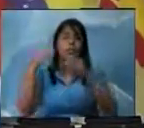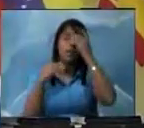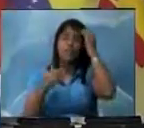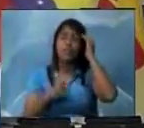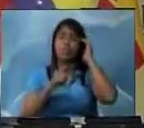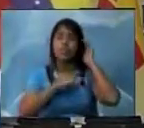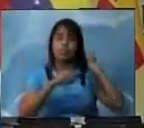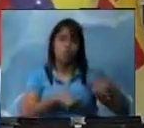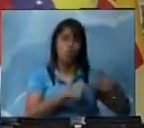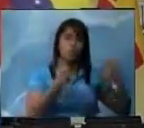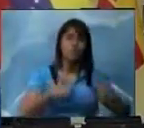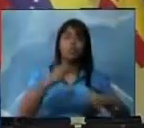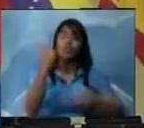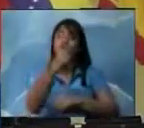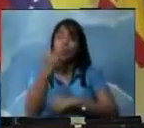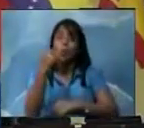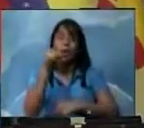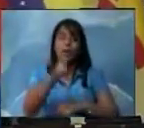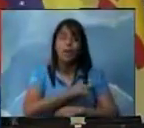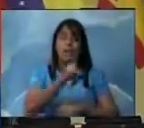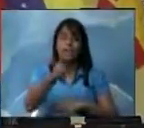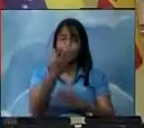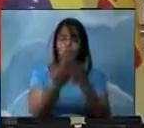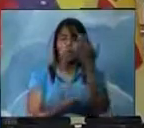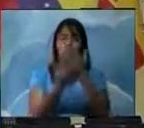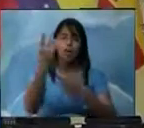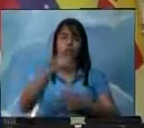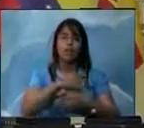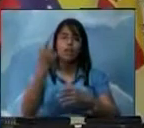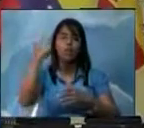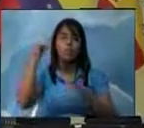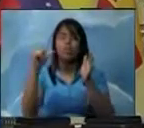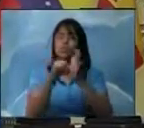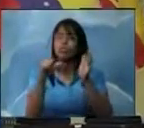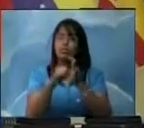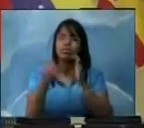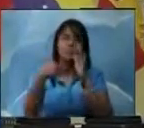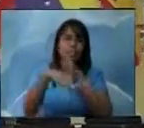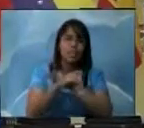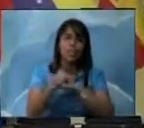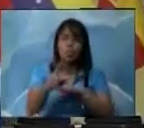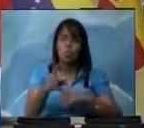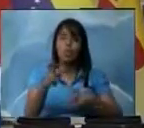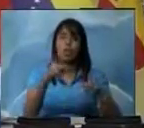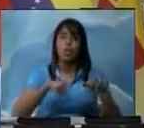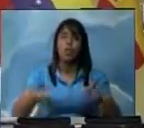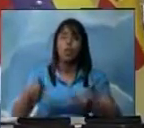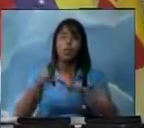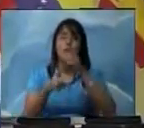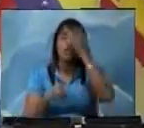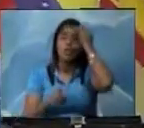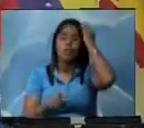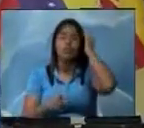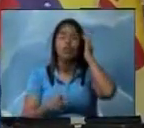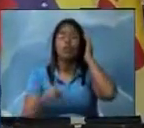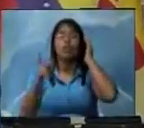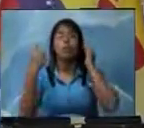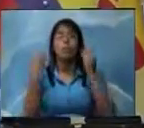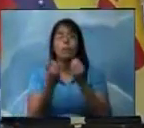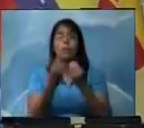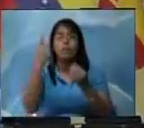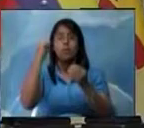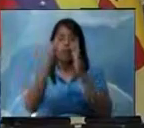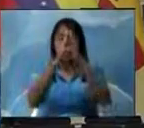de tu corazón, de tu boca y de tu mano. Que por donde quiera que vayas, te acompañes con